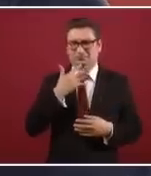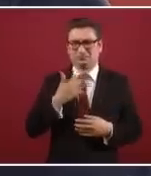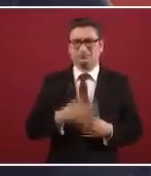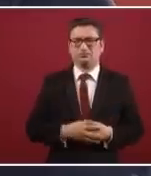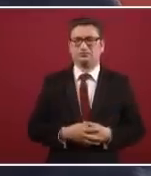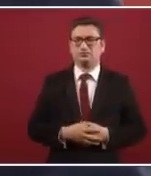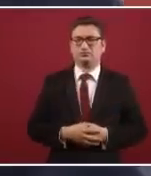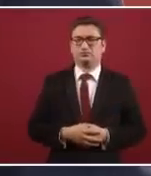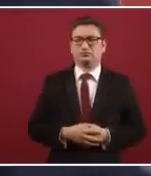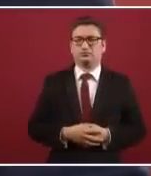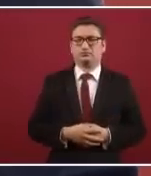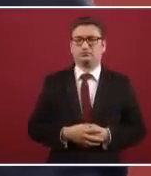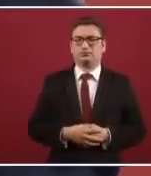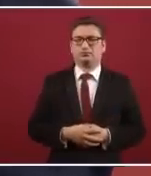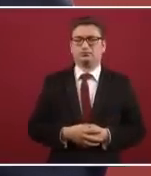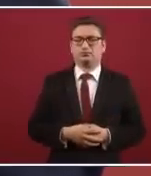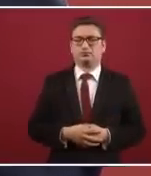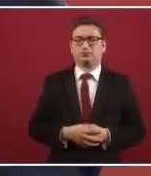que